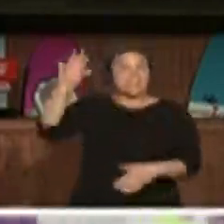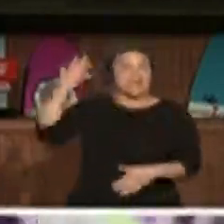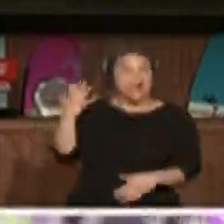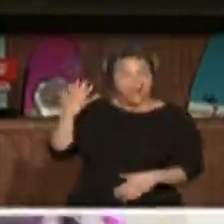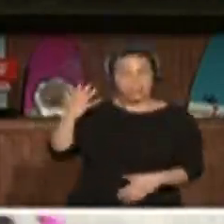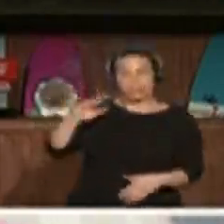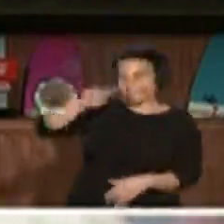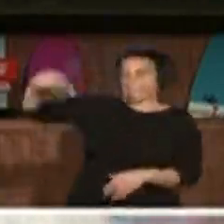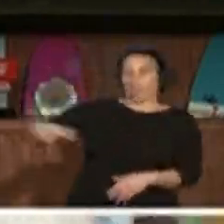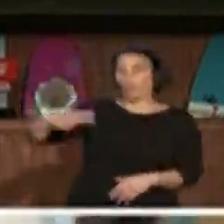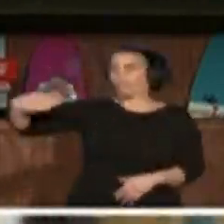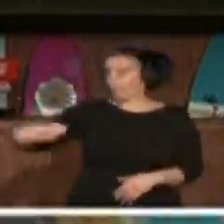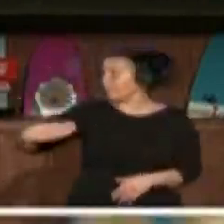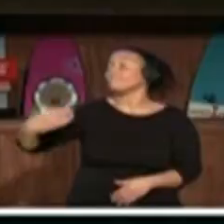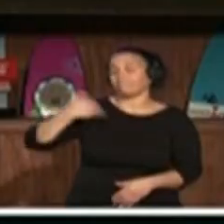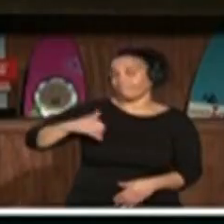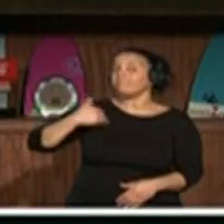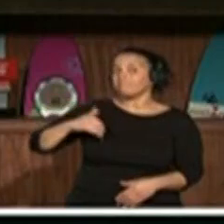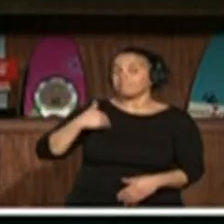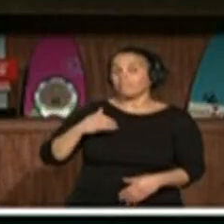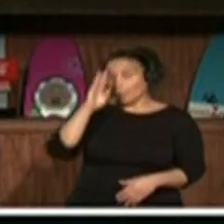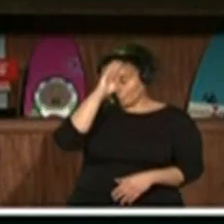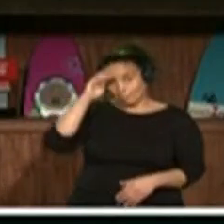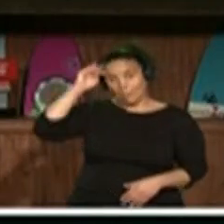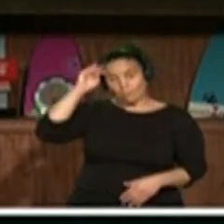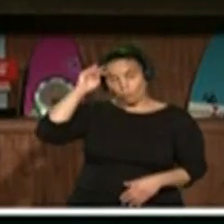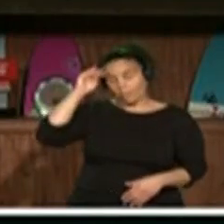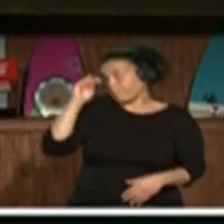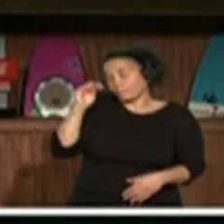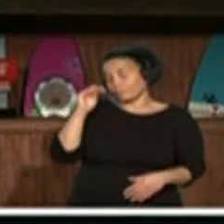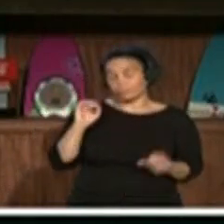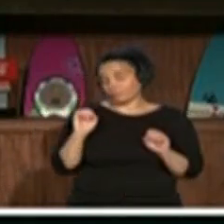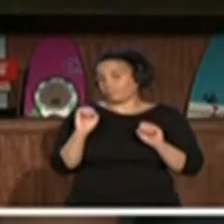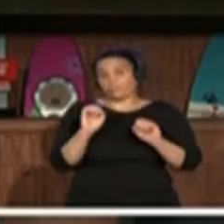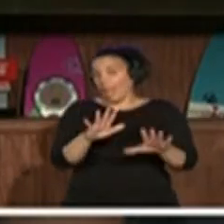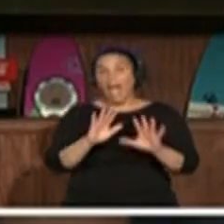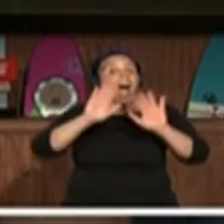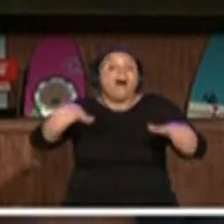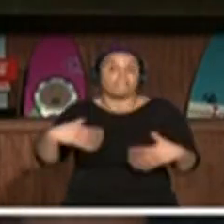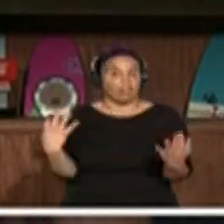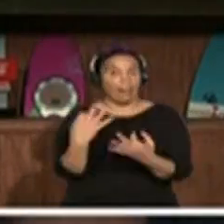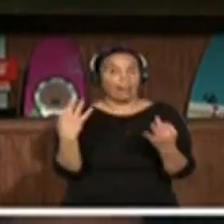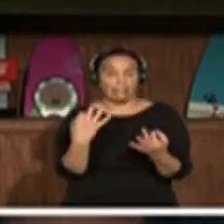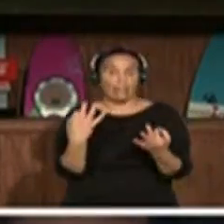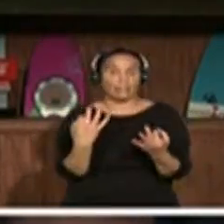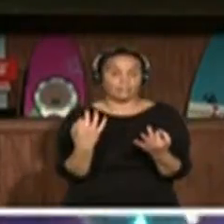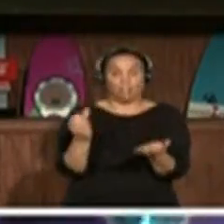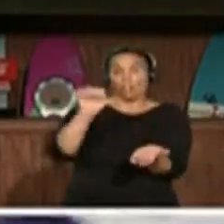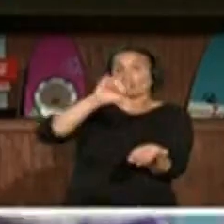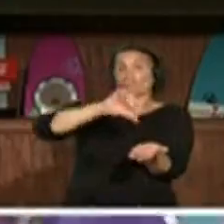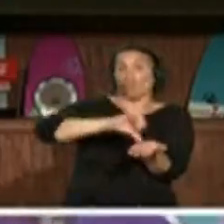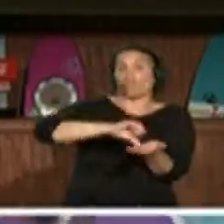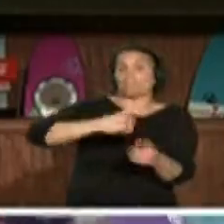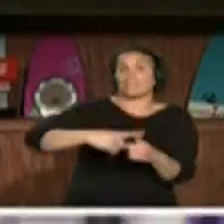que bajo a segunda vez. Y Bermúdez se manchó y no dejo de herencia una